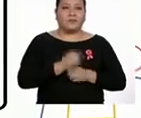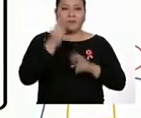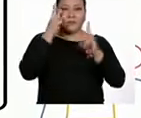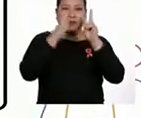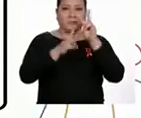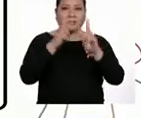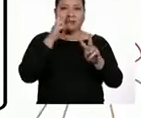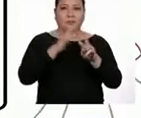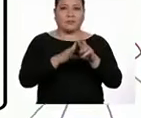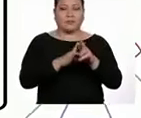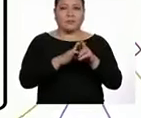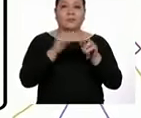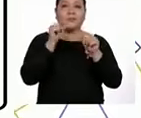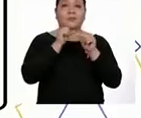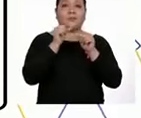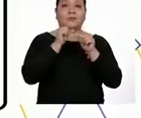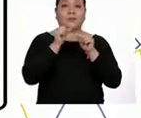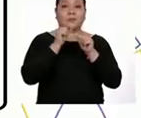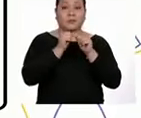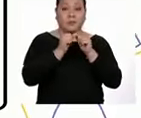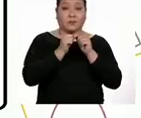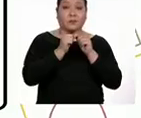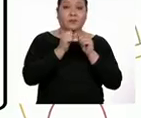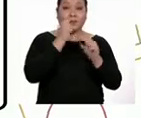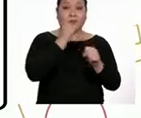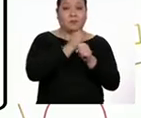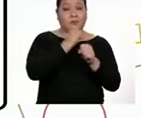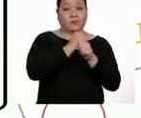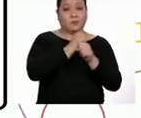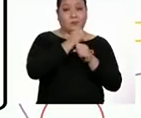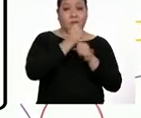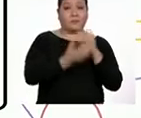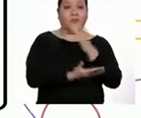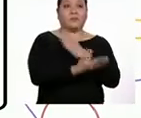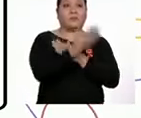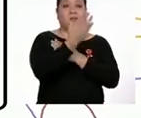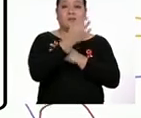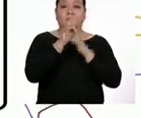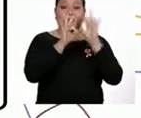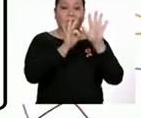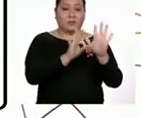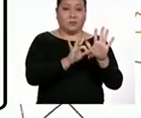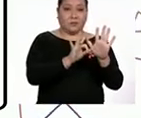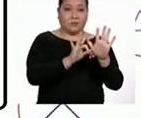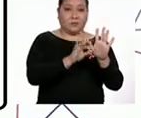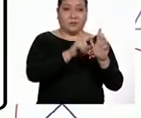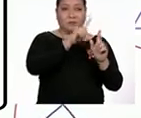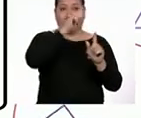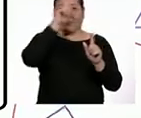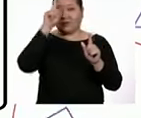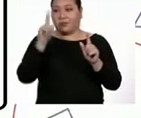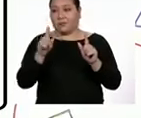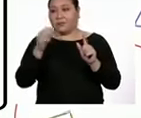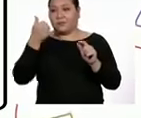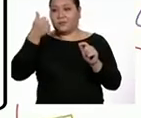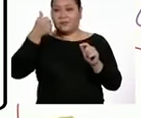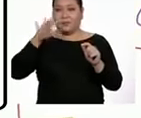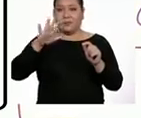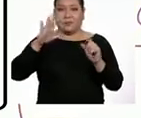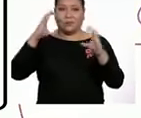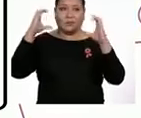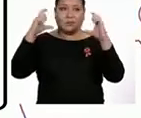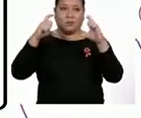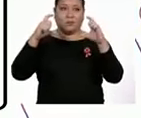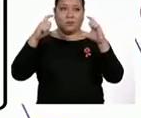Revisemos los turnos de trabajo que tiene esta agencia. Por la mañana es de las 8 horas hasta las 15 horas.